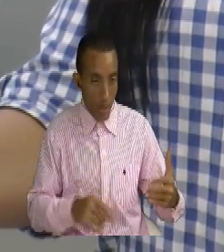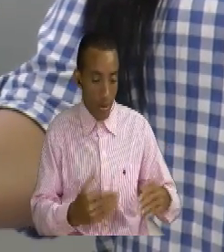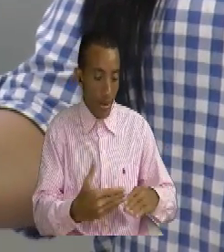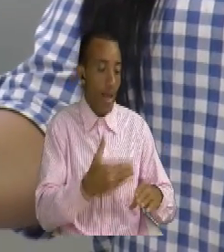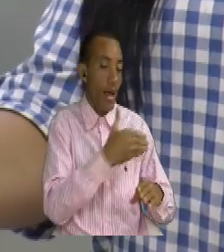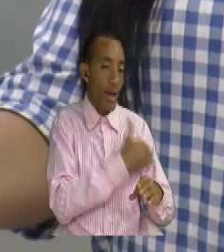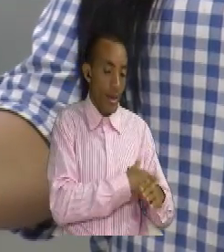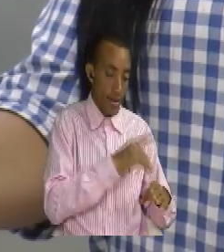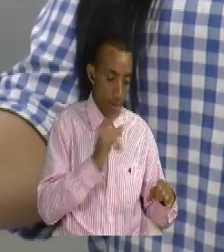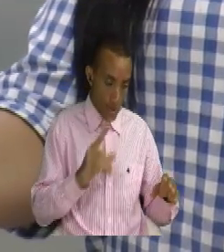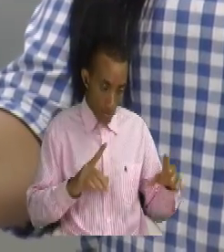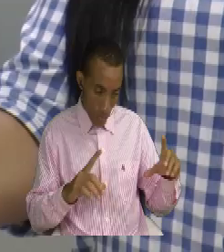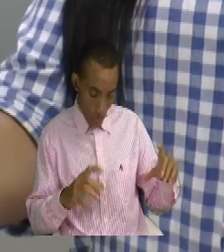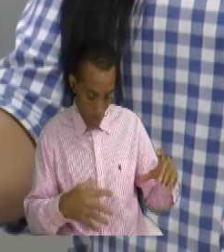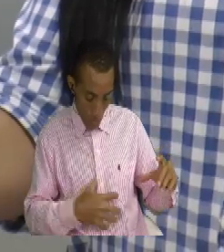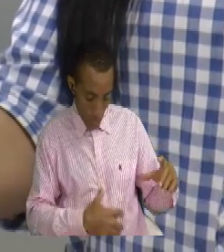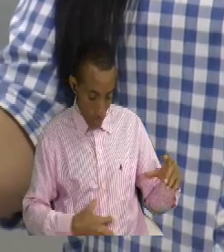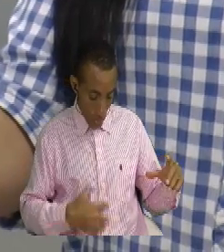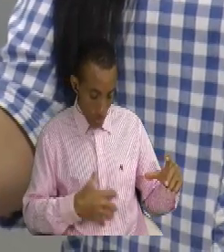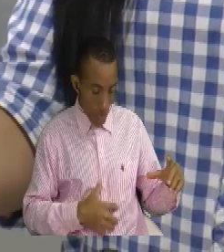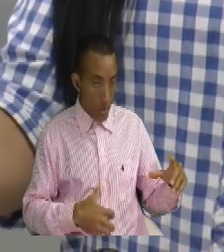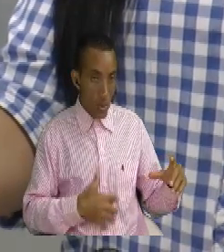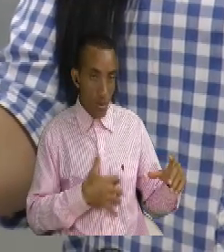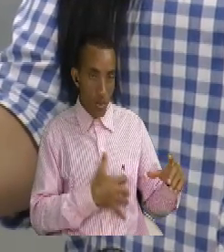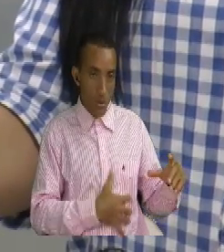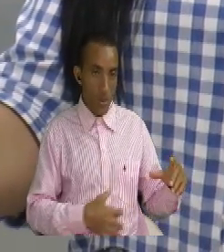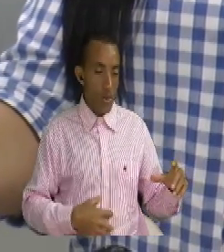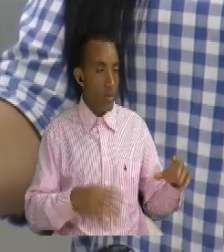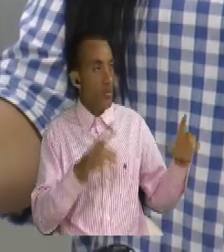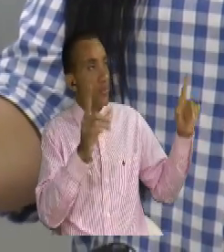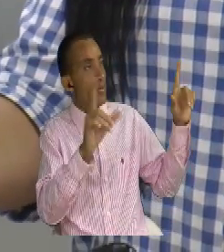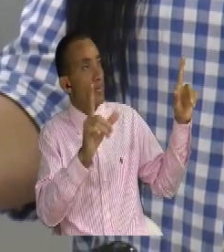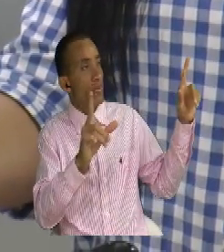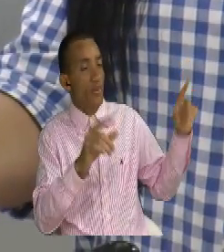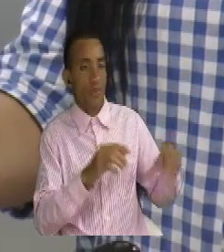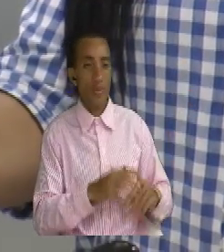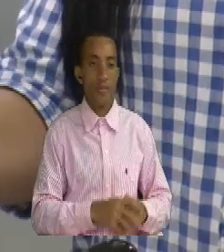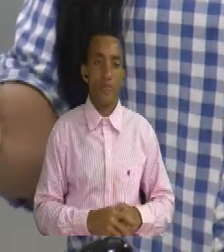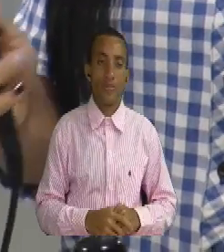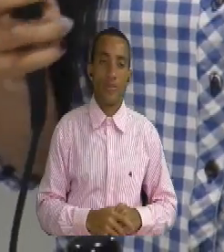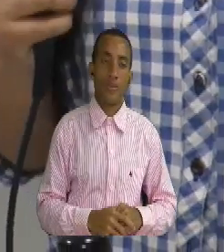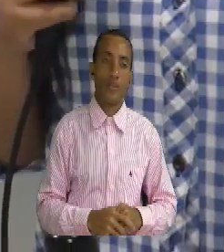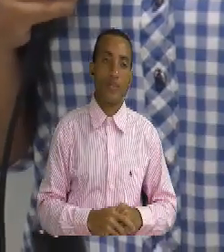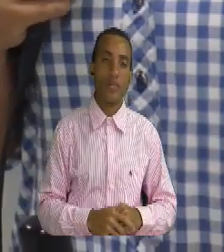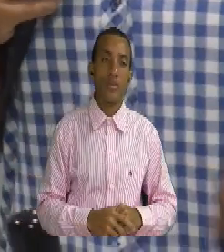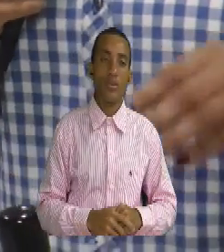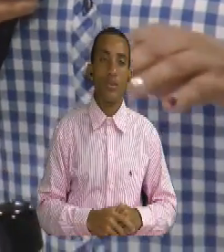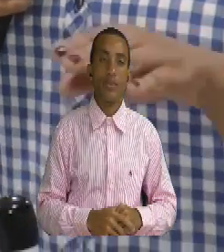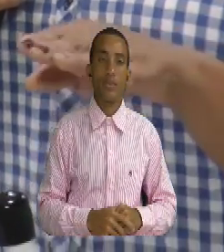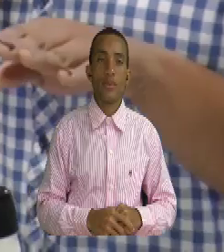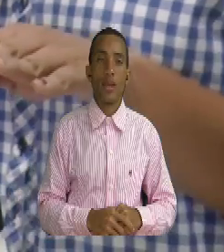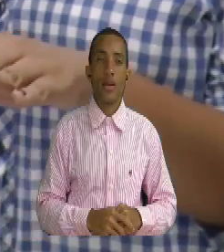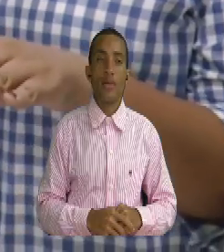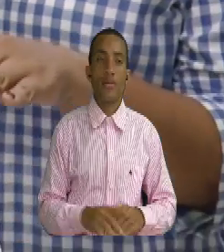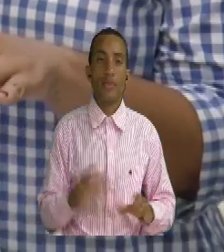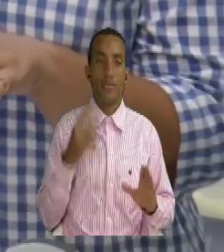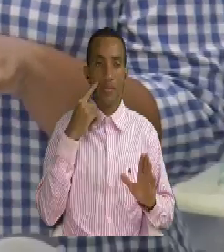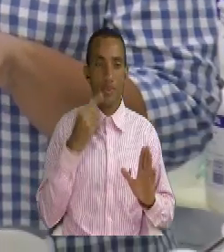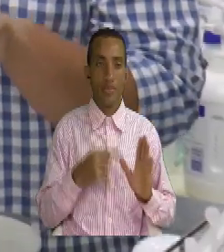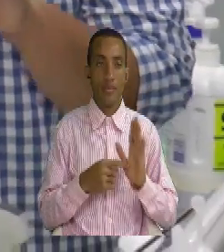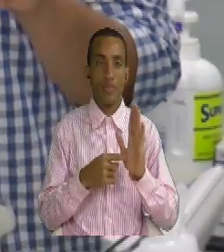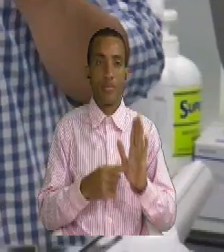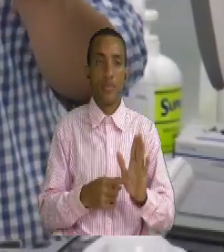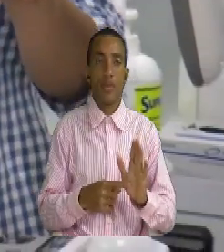las ecografías en el embarazo y poder definir esa salud del bebé in útero como tal. Bueno, doctora, mostremos un